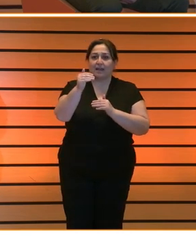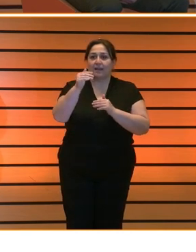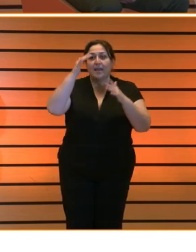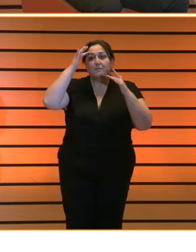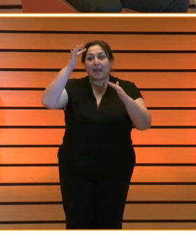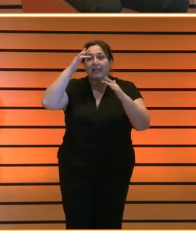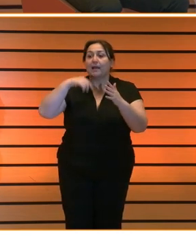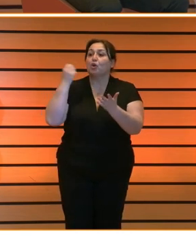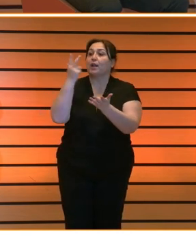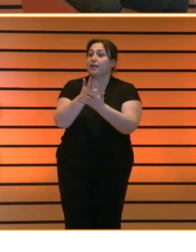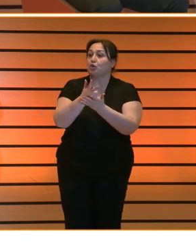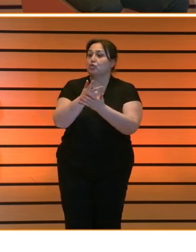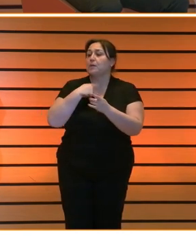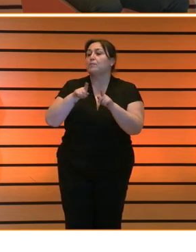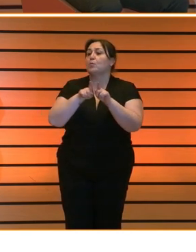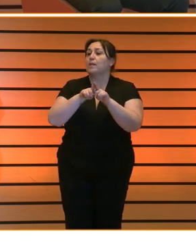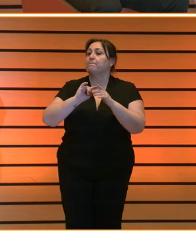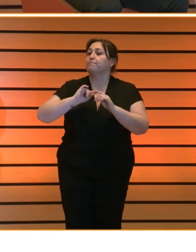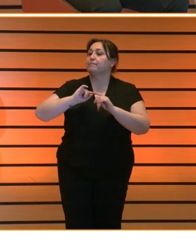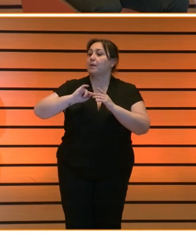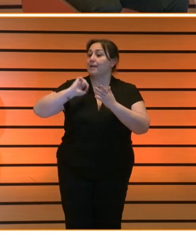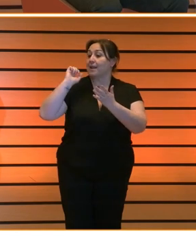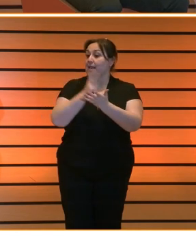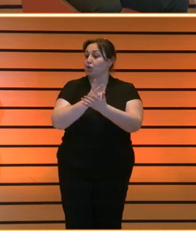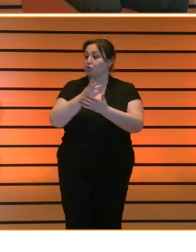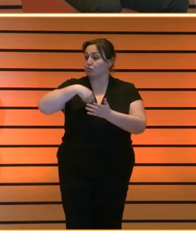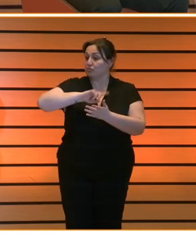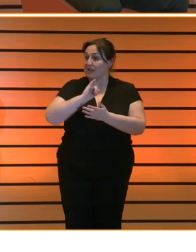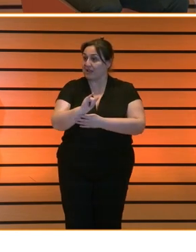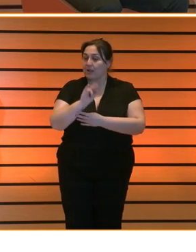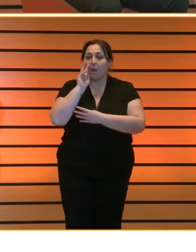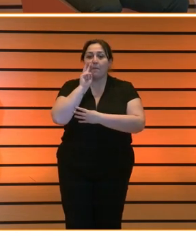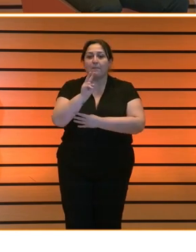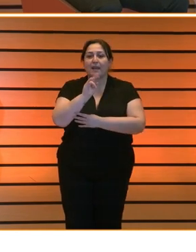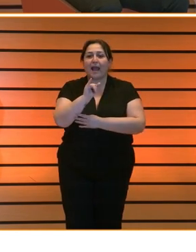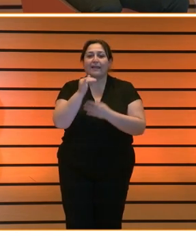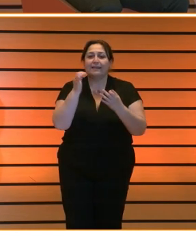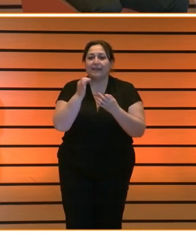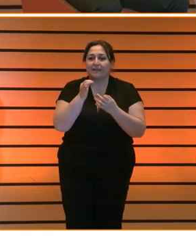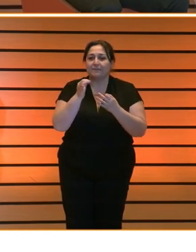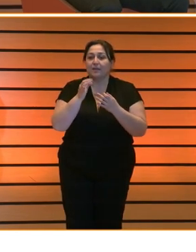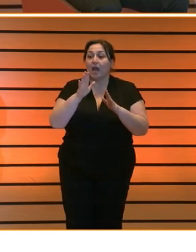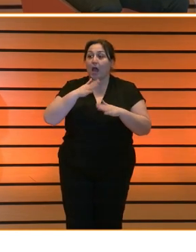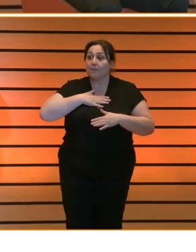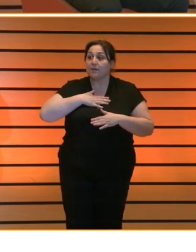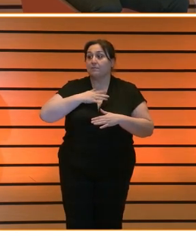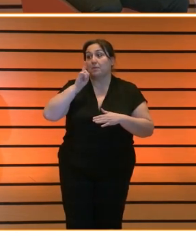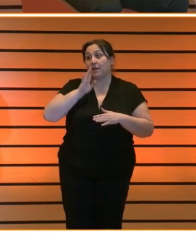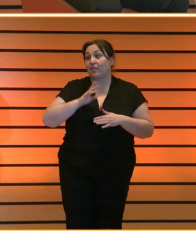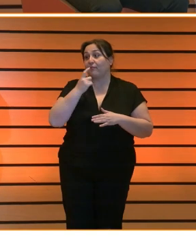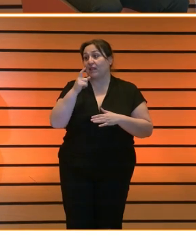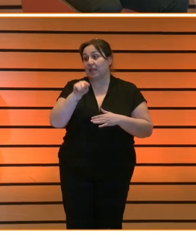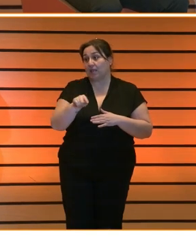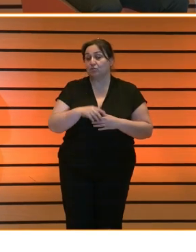los retos de plantear los retos que tenemos y ver qué es lo que existe un estado del arte y a mí me parece que nos falta eso